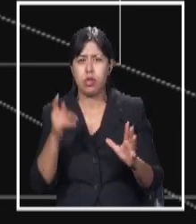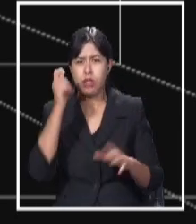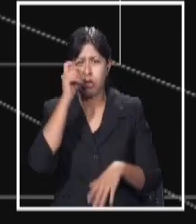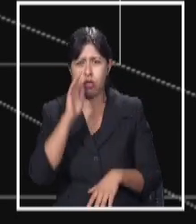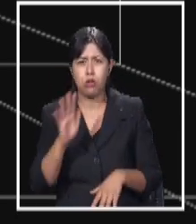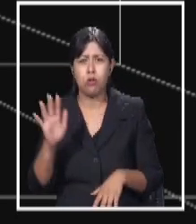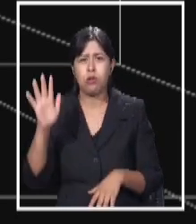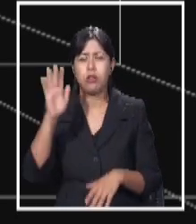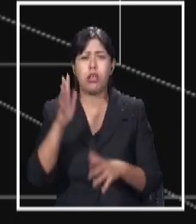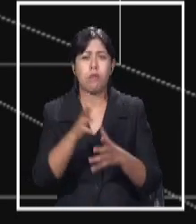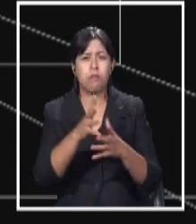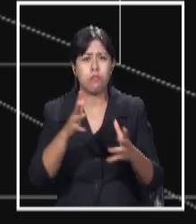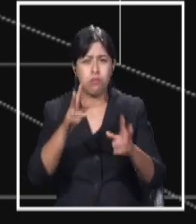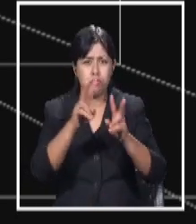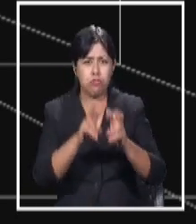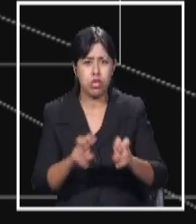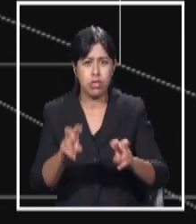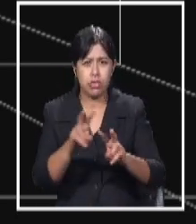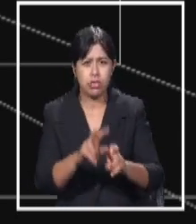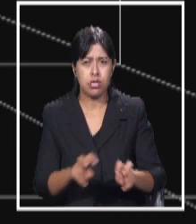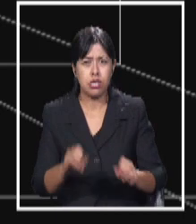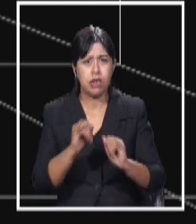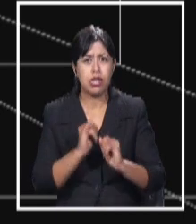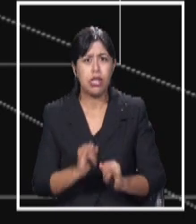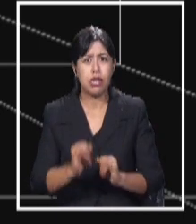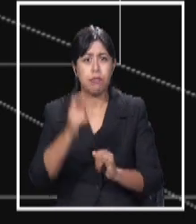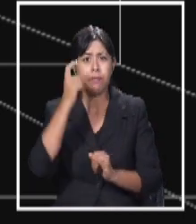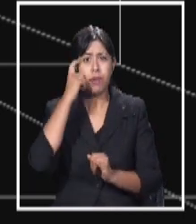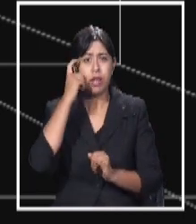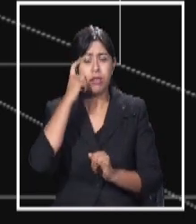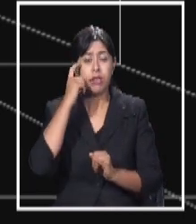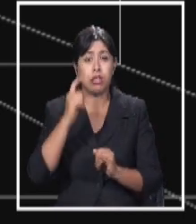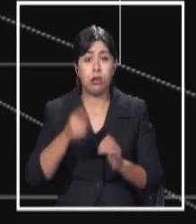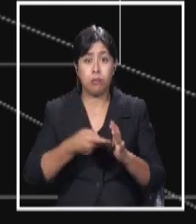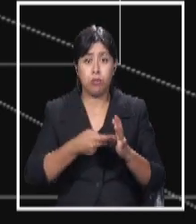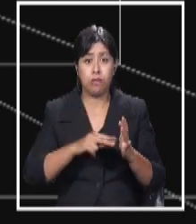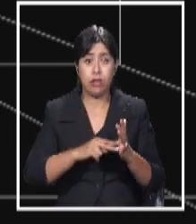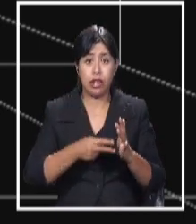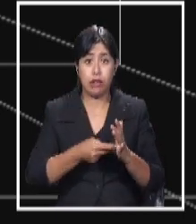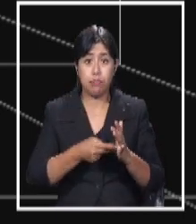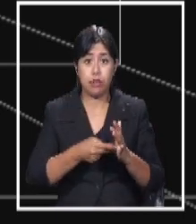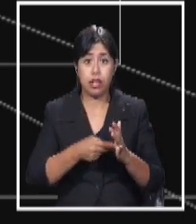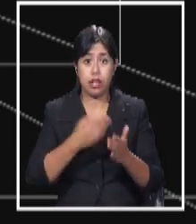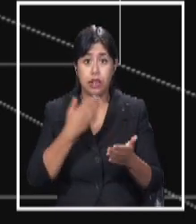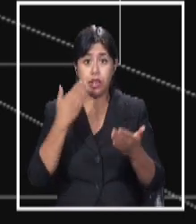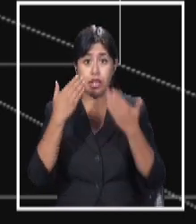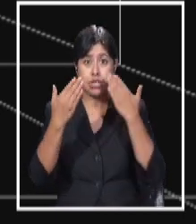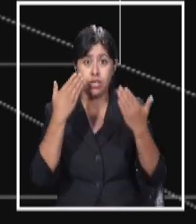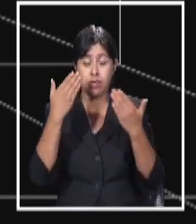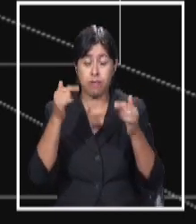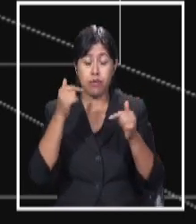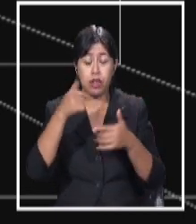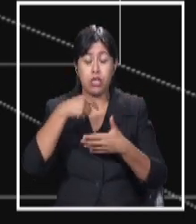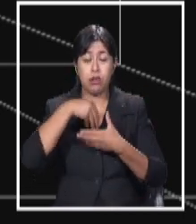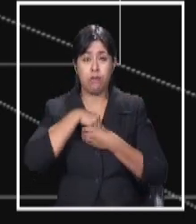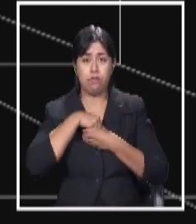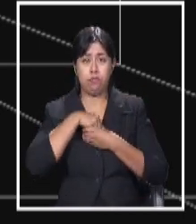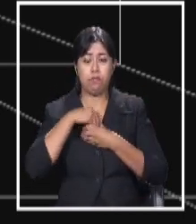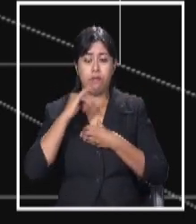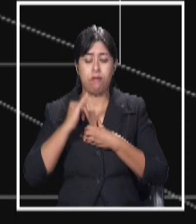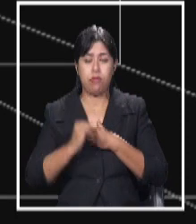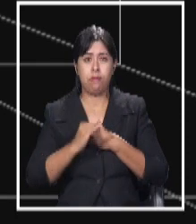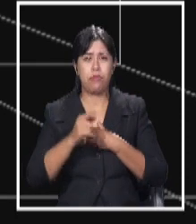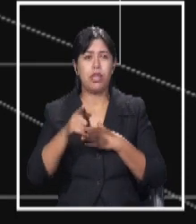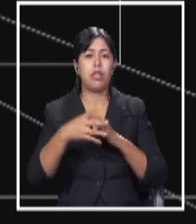investigaciones, siempre pensando que de alguna manera los problemas de salud mental nacen de adentro. Es un modelo